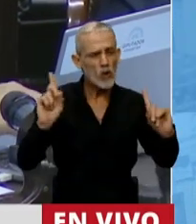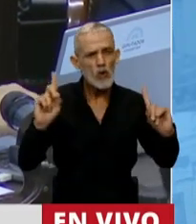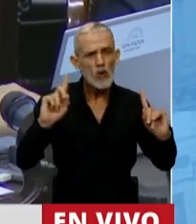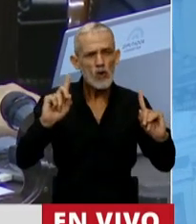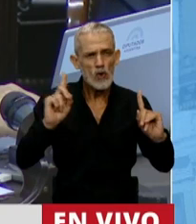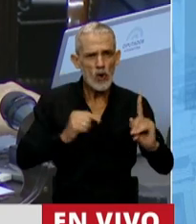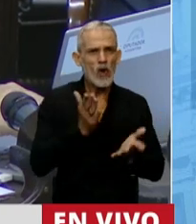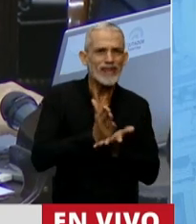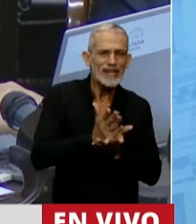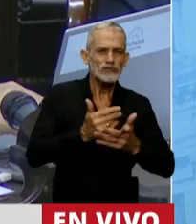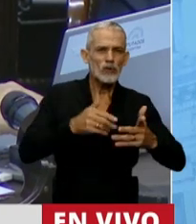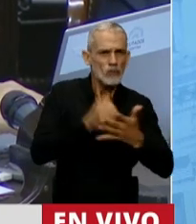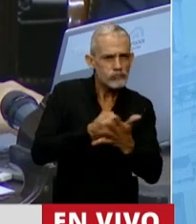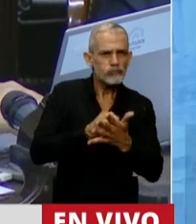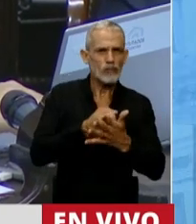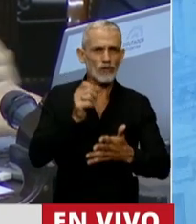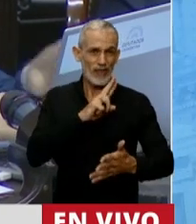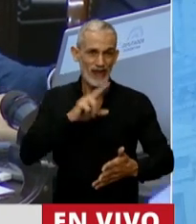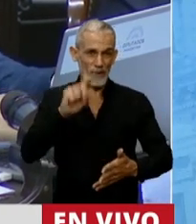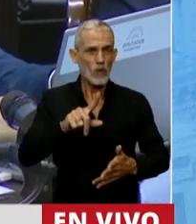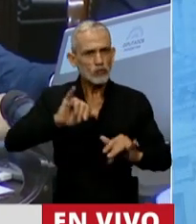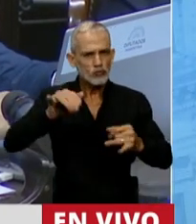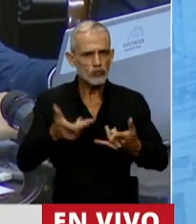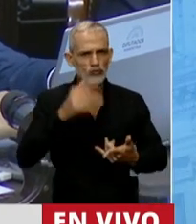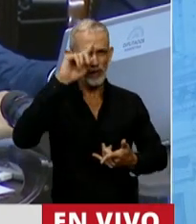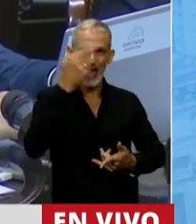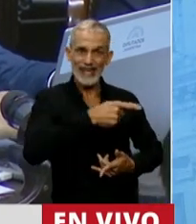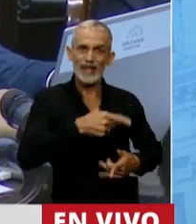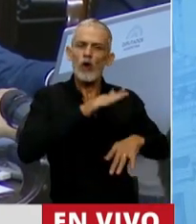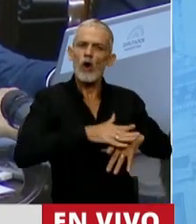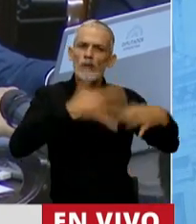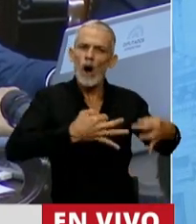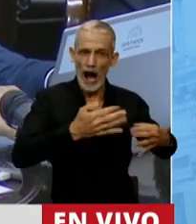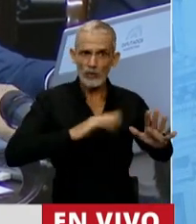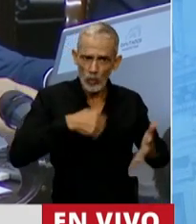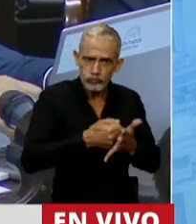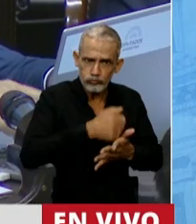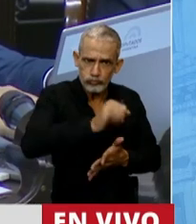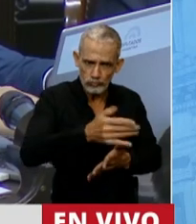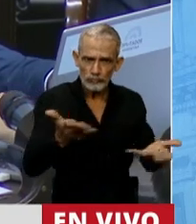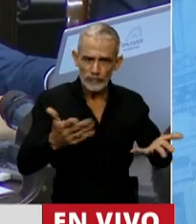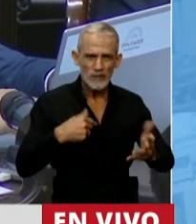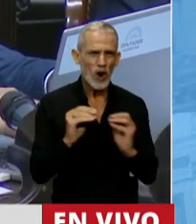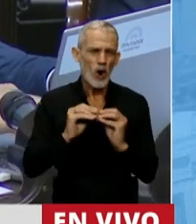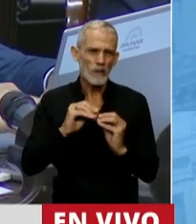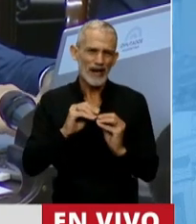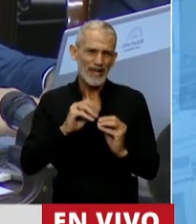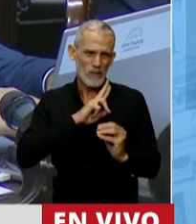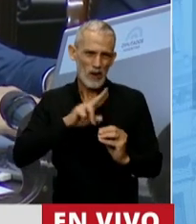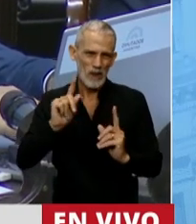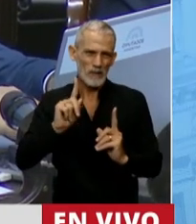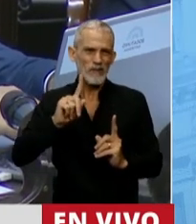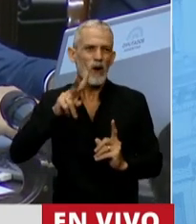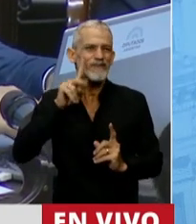de los derechos y las acciones positivas a las que el Estado se comprometió con los derechos de las mujeres. Pero como dijo mi compañera de banca, la